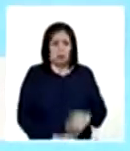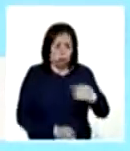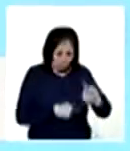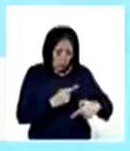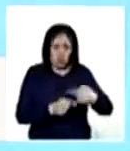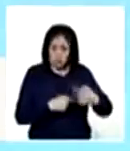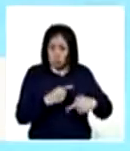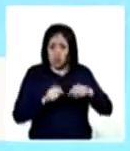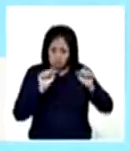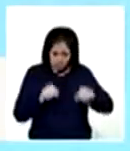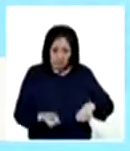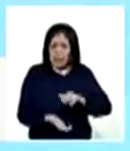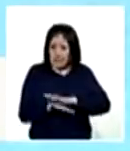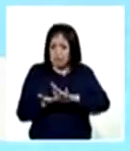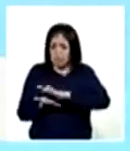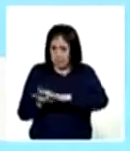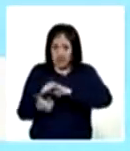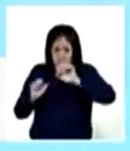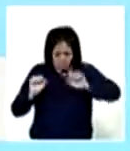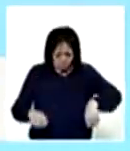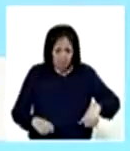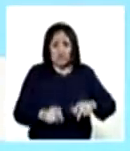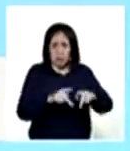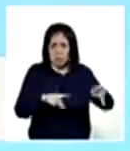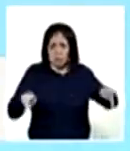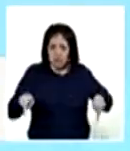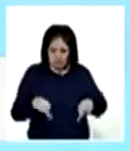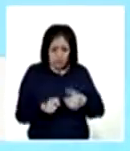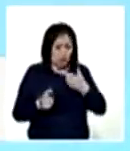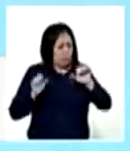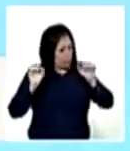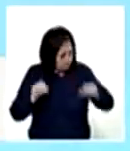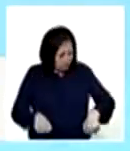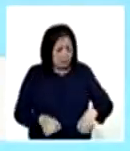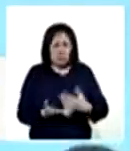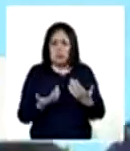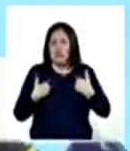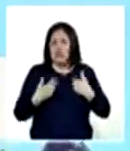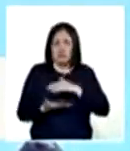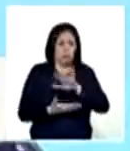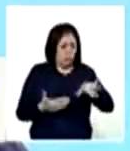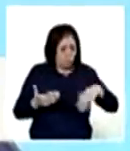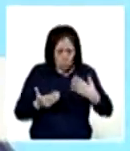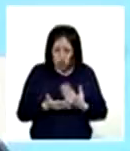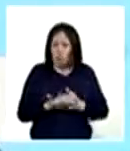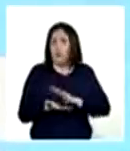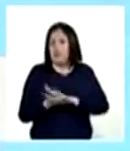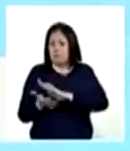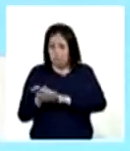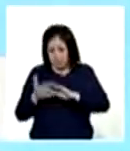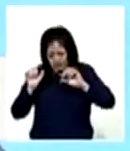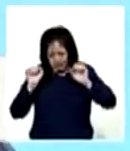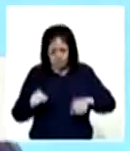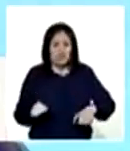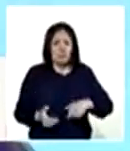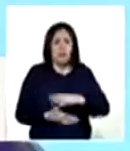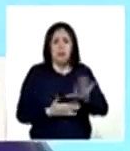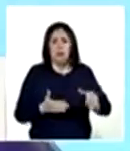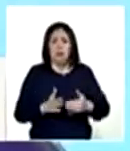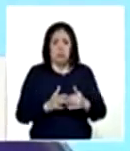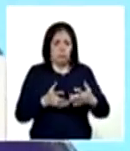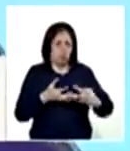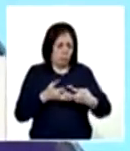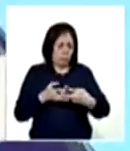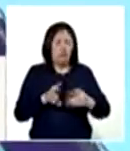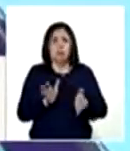Diario se hace el mantenimiento de las piscinas, tiene todos los sistemas, tiene todo lo que la red, la microred